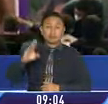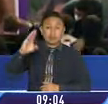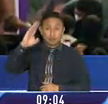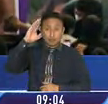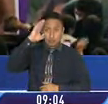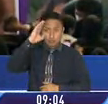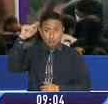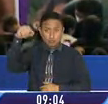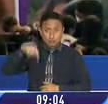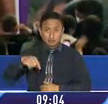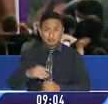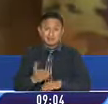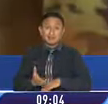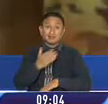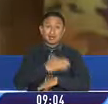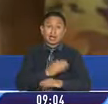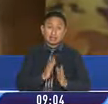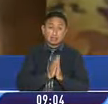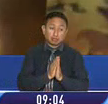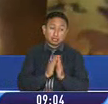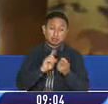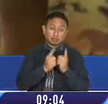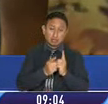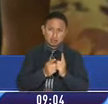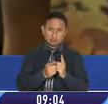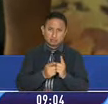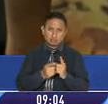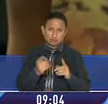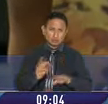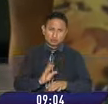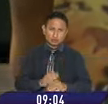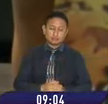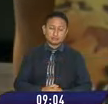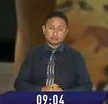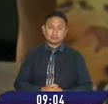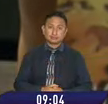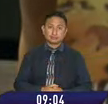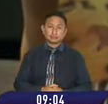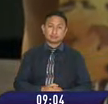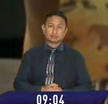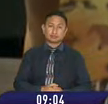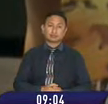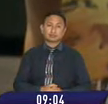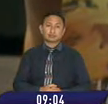había desistido al pedido de habeas corpus previamente.